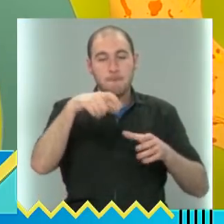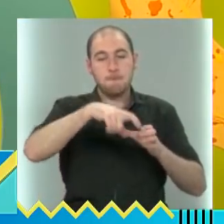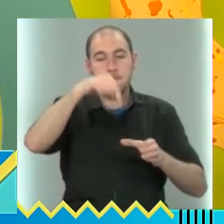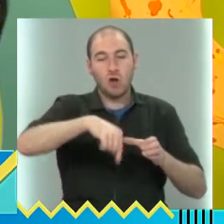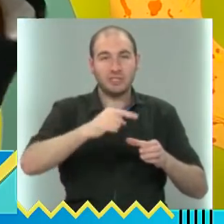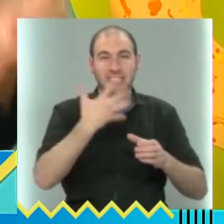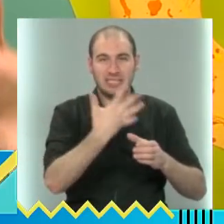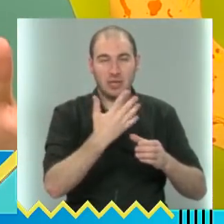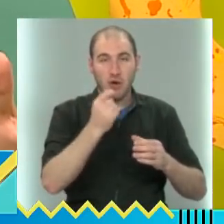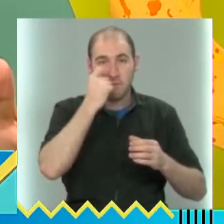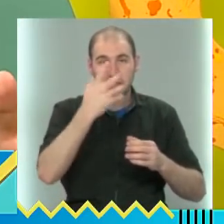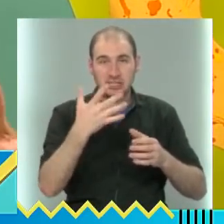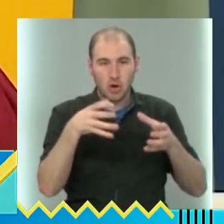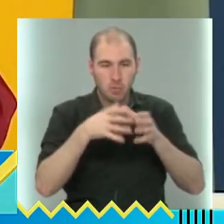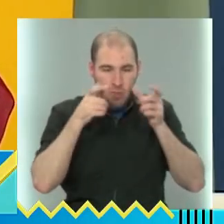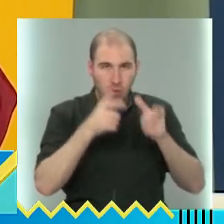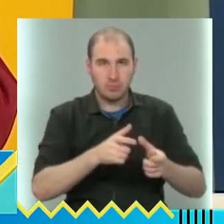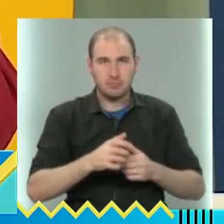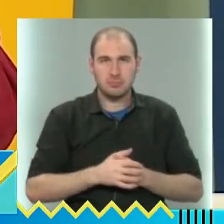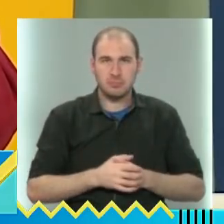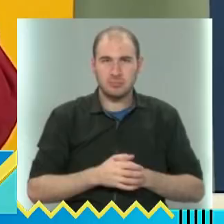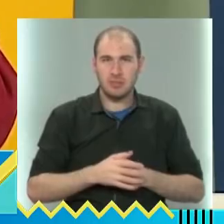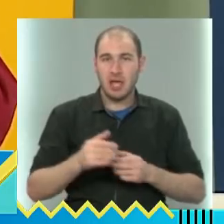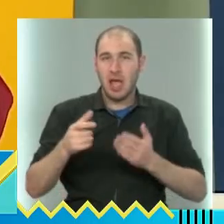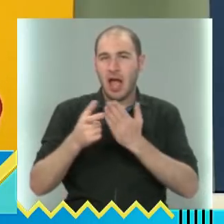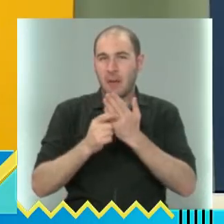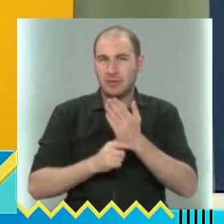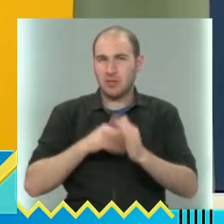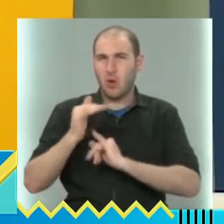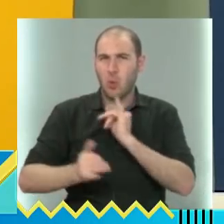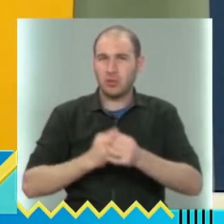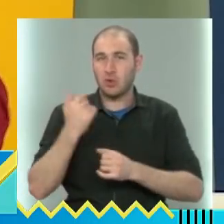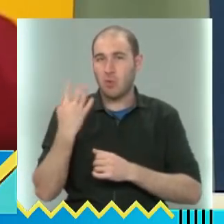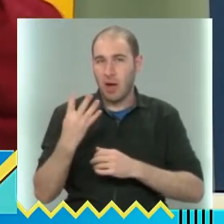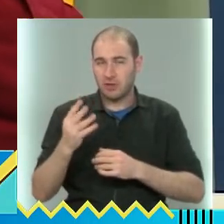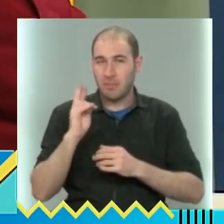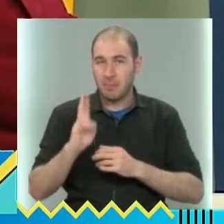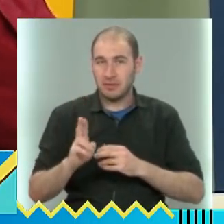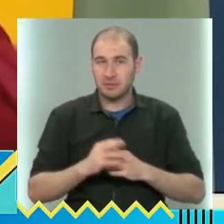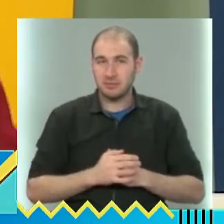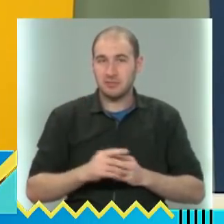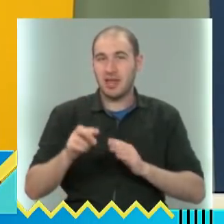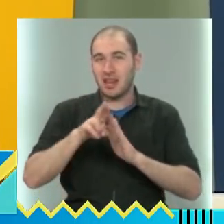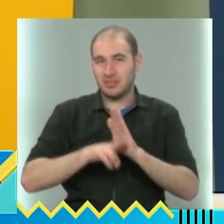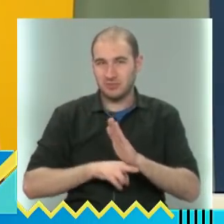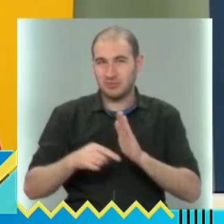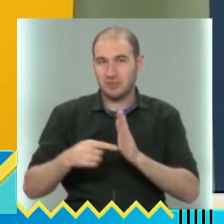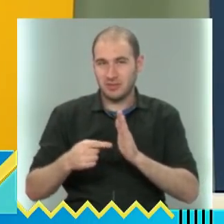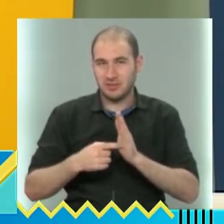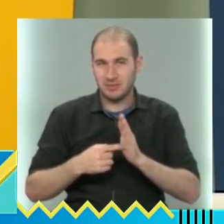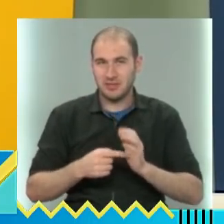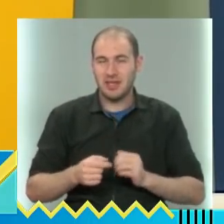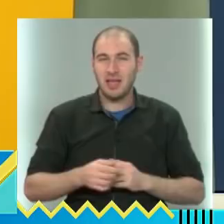donde hubieron 23 organismos tirados encima. 4. Bueno. El expediente autorizó 4 por la resolución. Está bien.